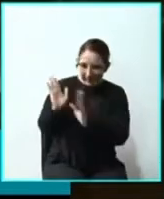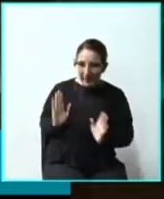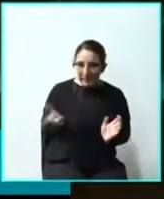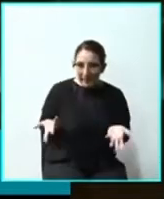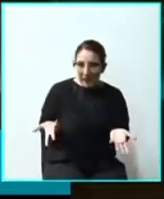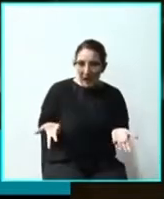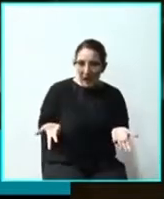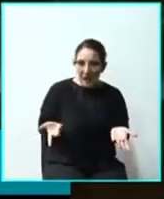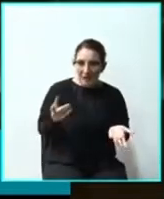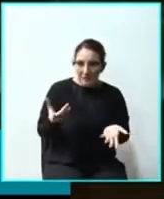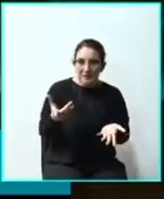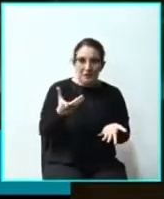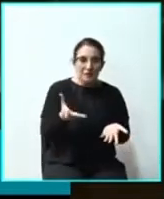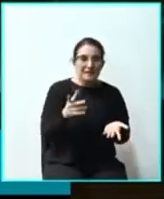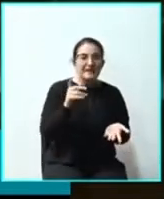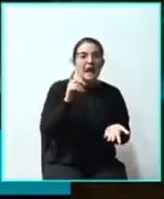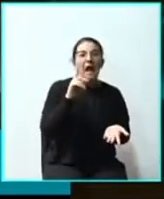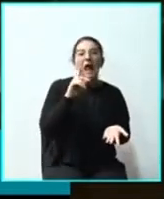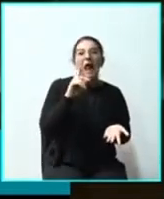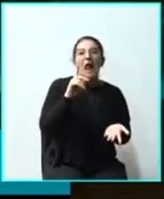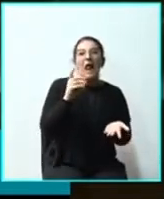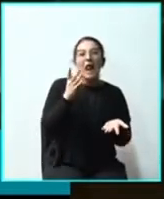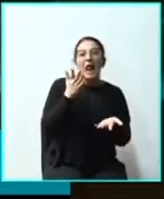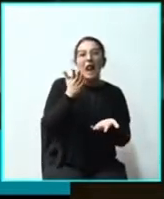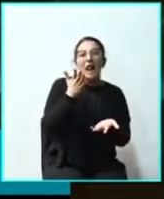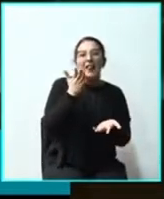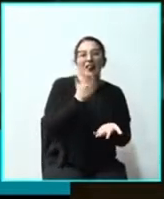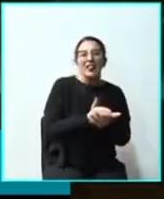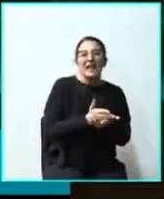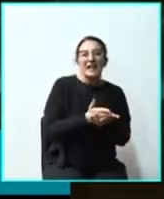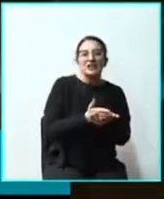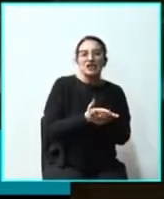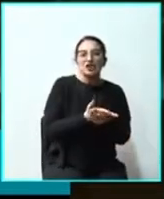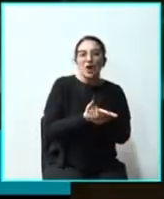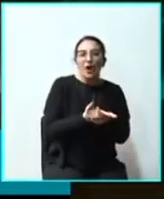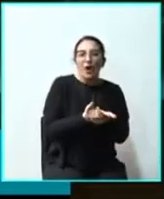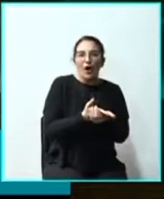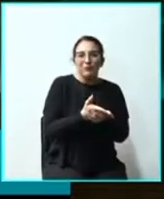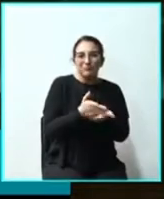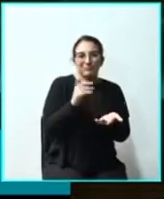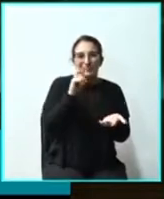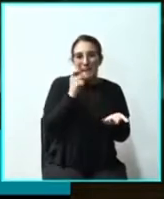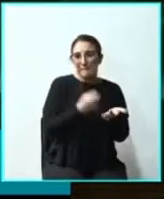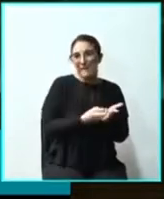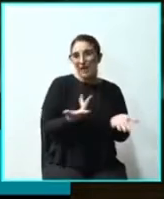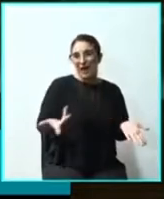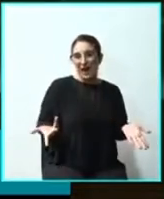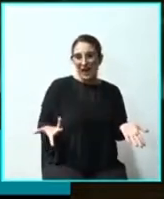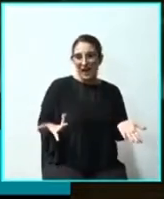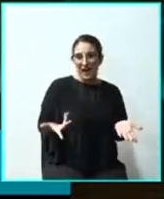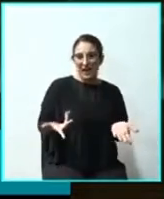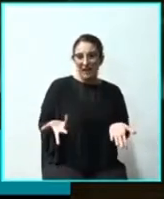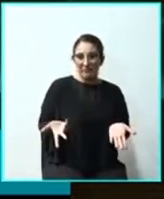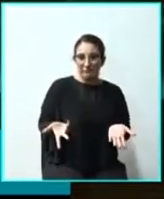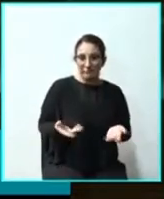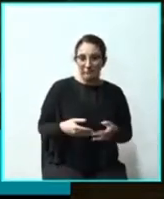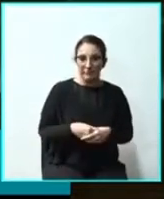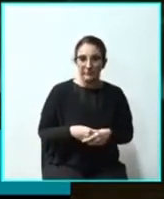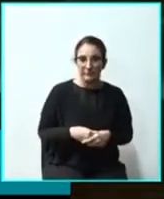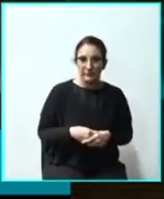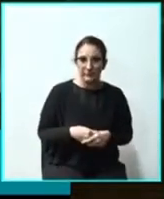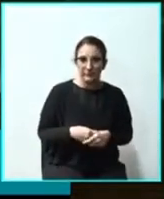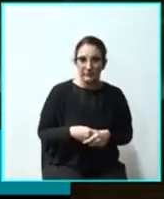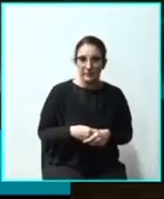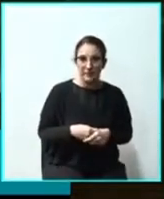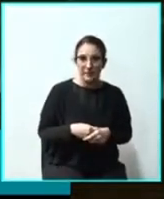Se vulnera el principio de inocencia, porque se filma a todos, con independencia de si esa persona cometió o no un delito.